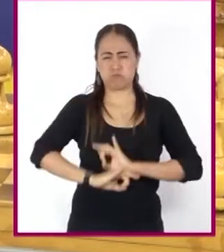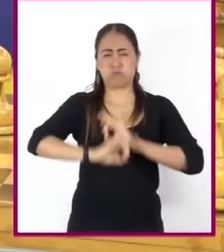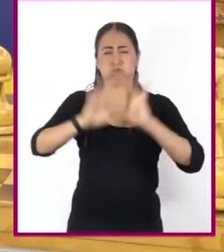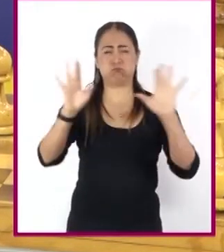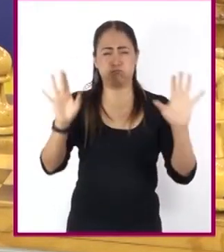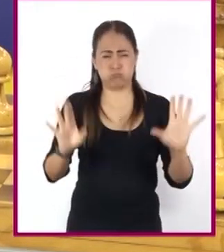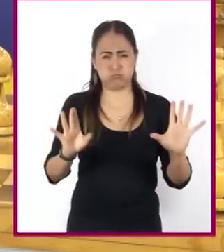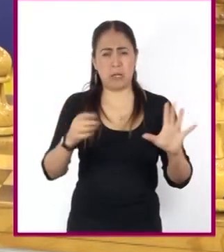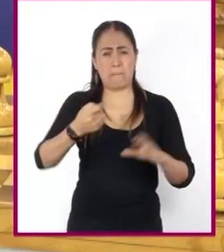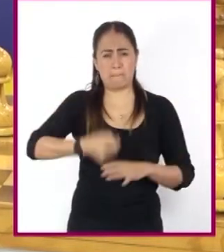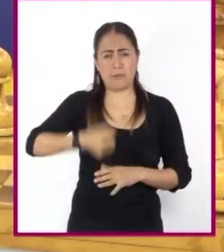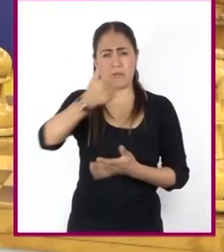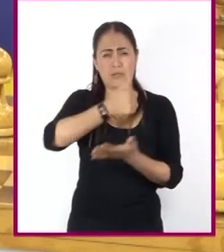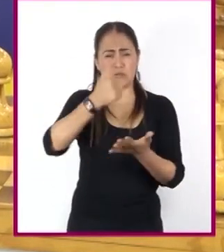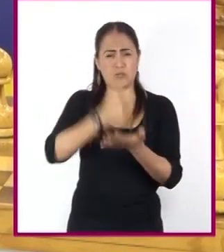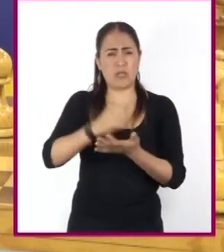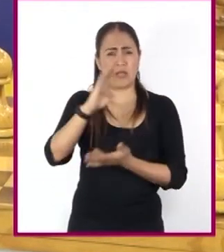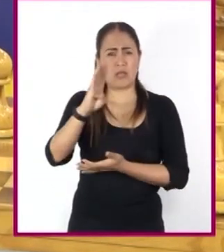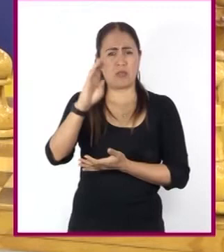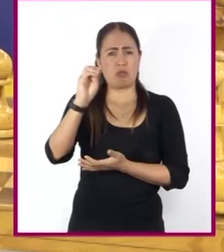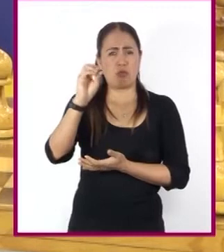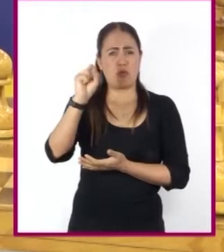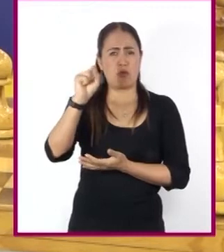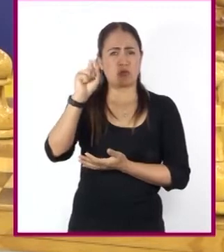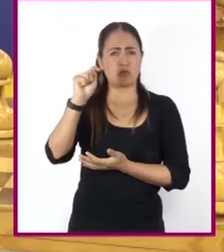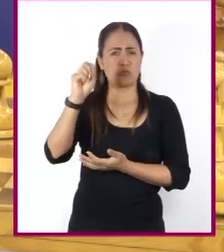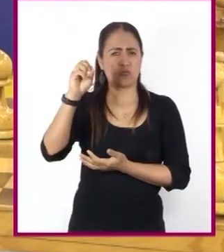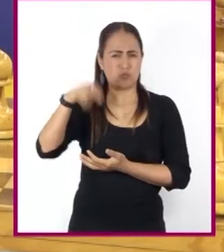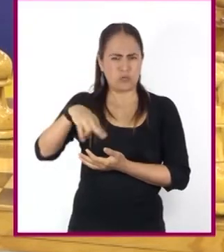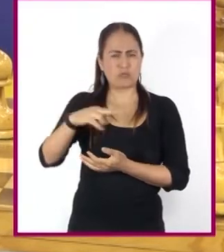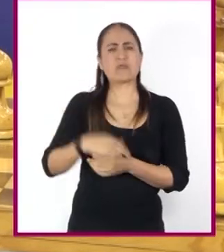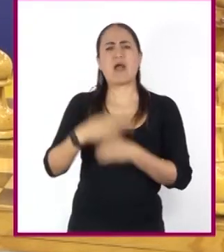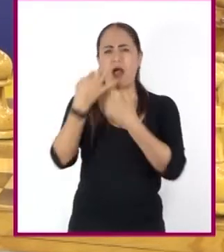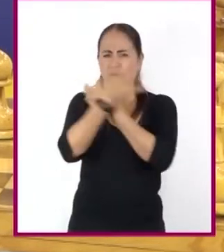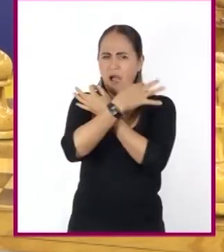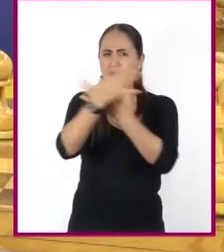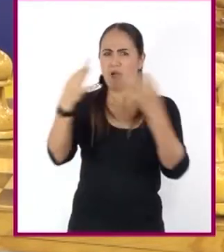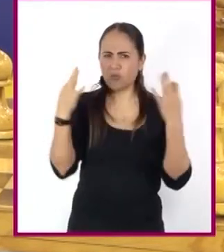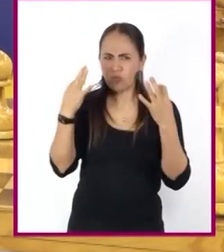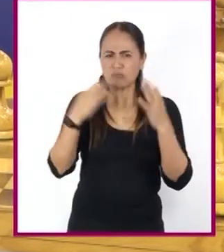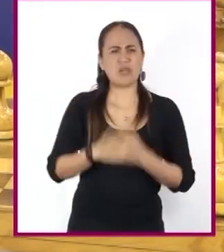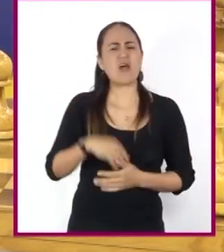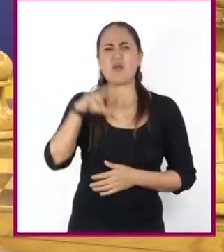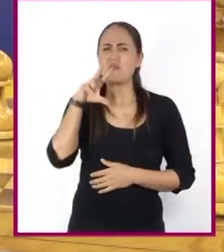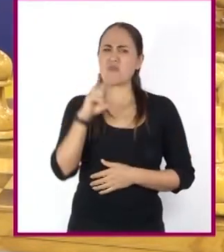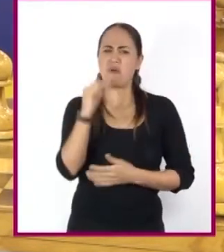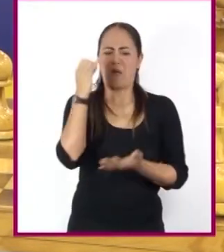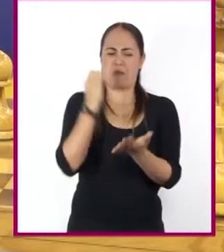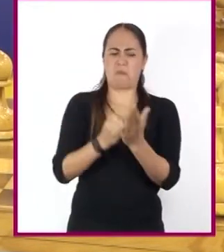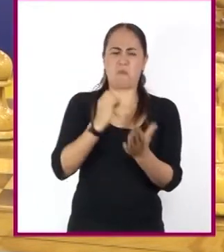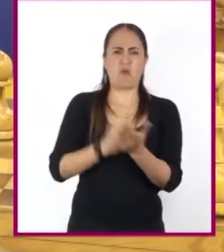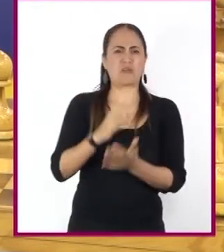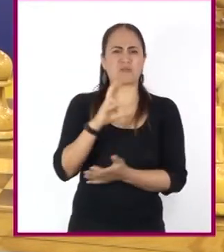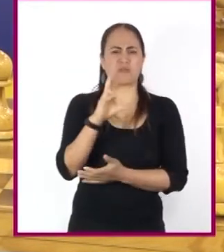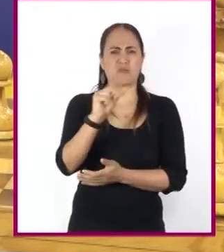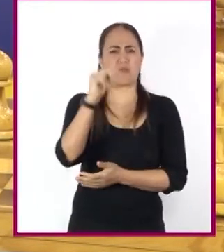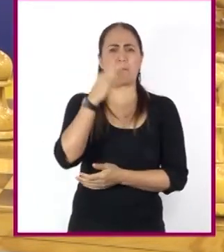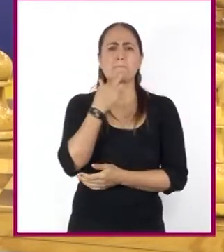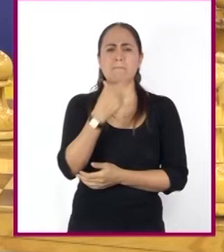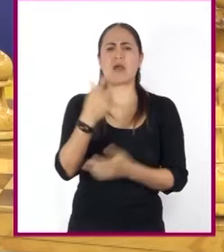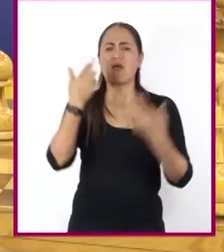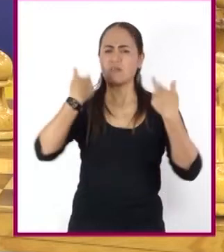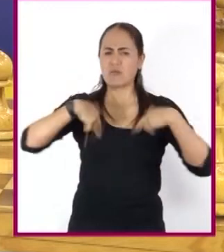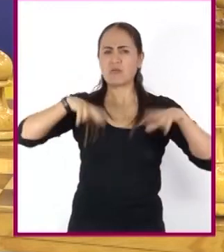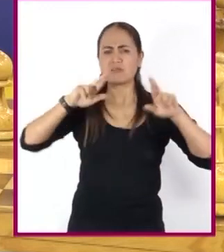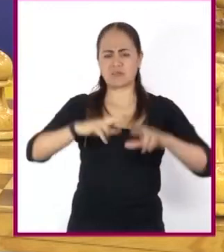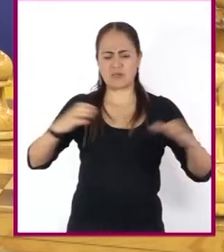vez en la ciudad de Boston la protesta por la famosa proclama de no aceptar ningún impuesto sin representación. Esto